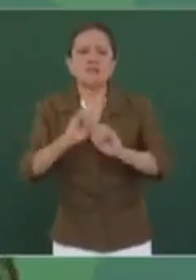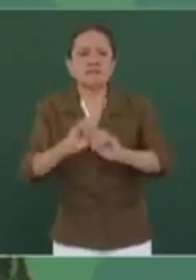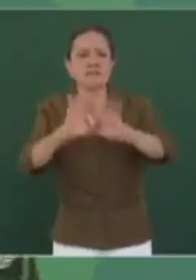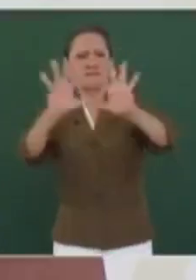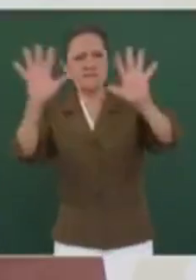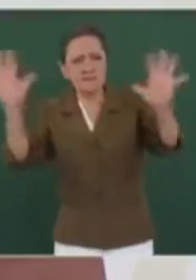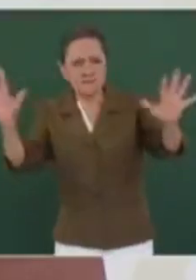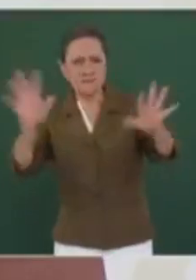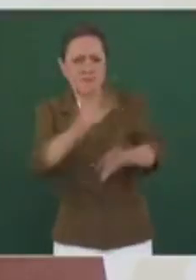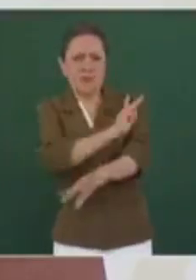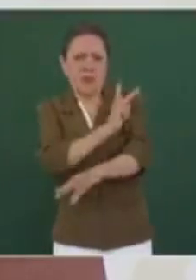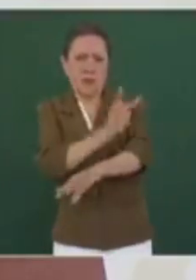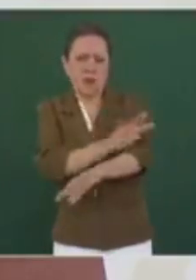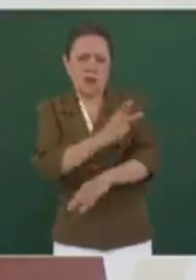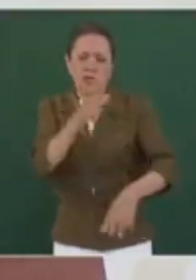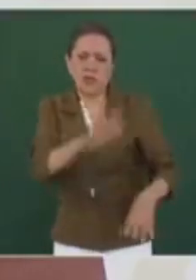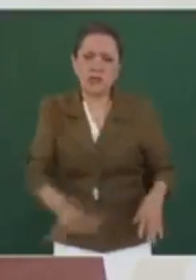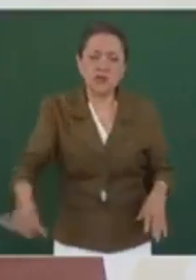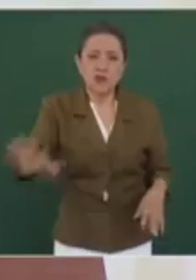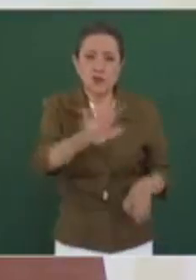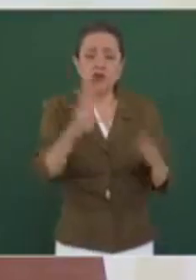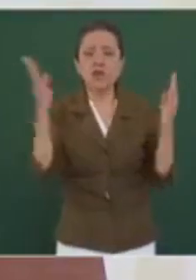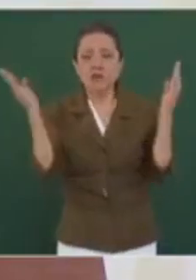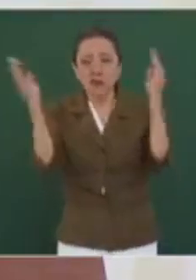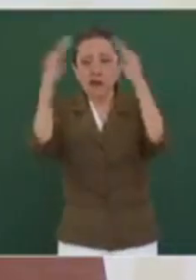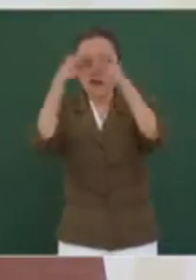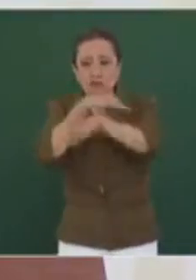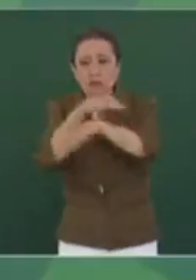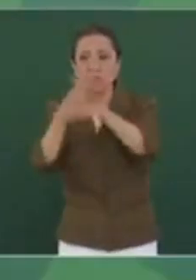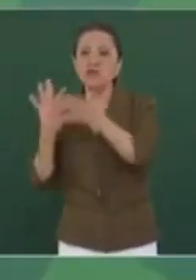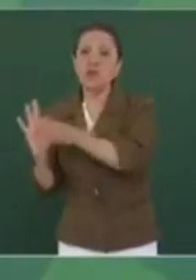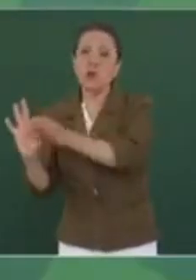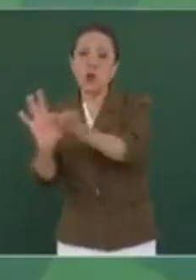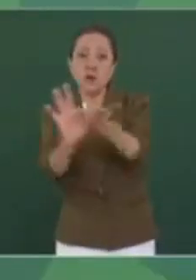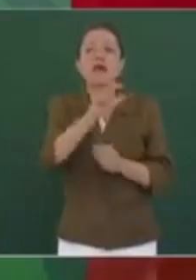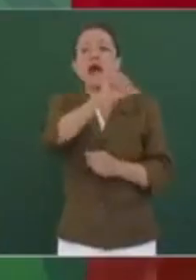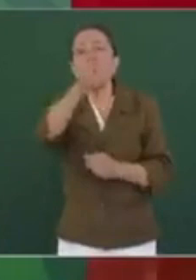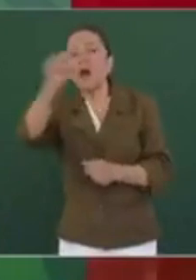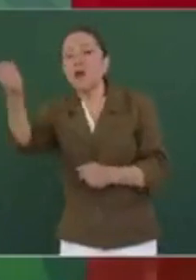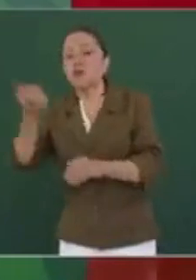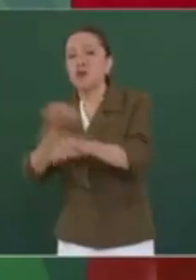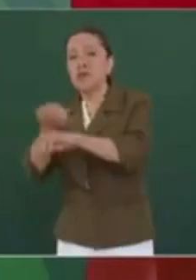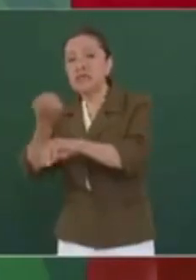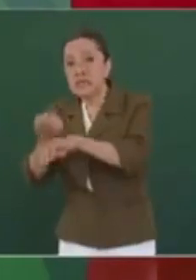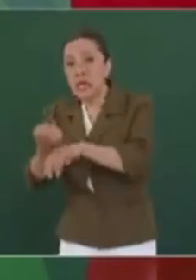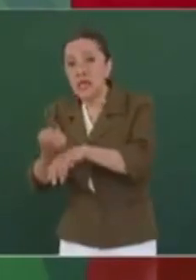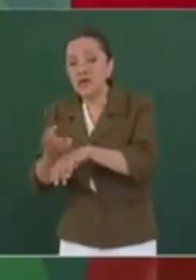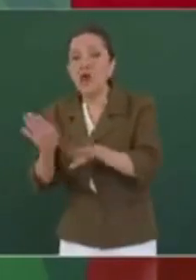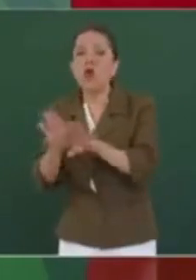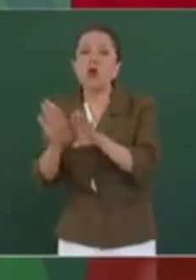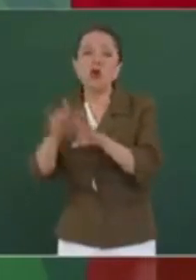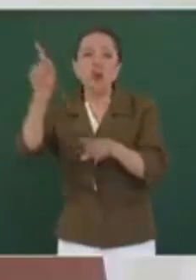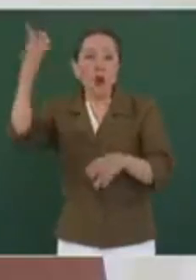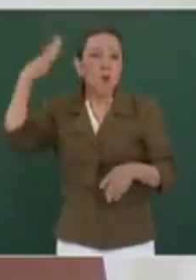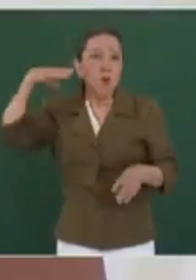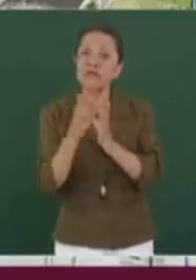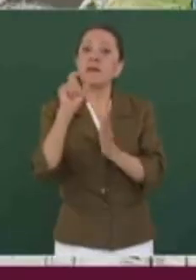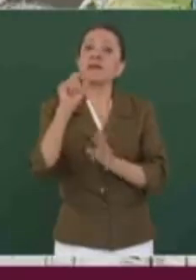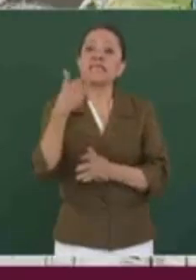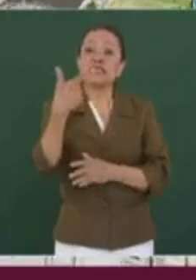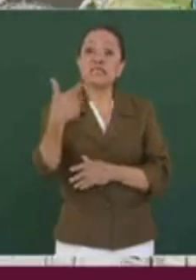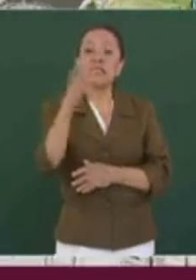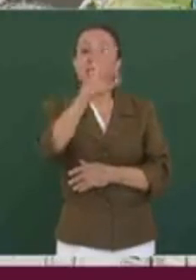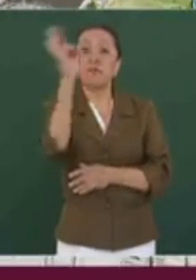público, conciliación y unidad es lo que requiere nuestro Estado. El respaldo del gobierno de México a Guerrero se refleja